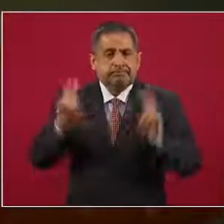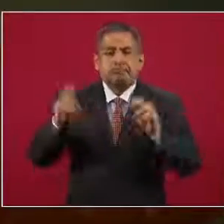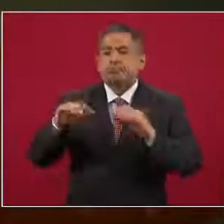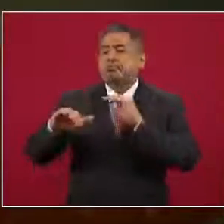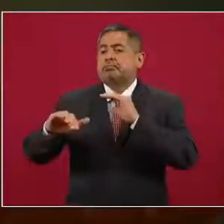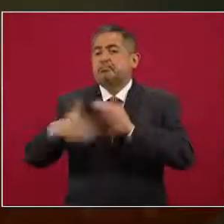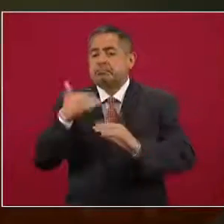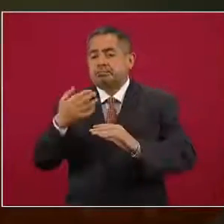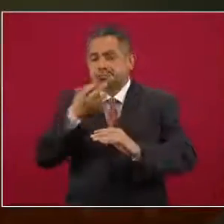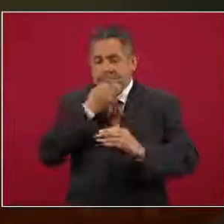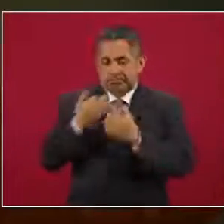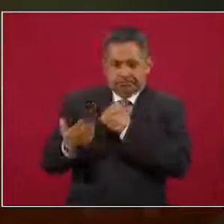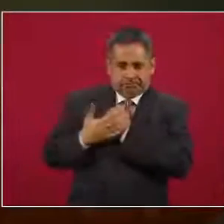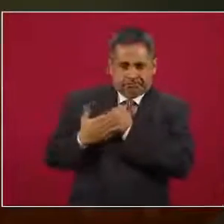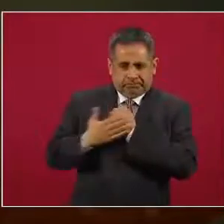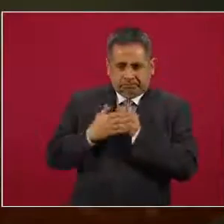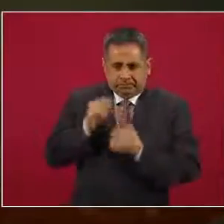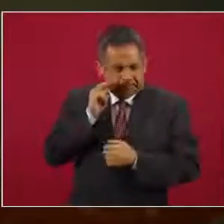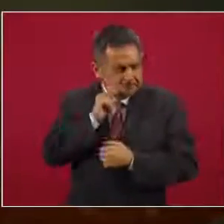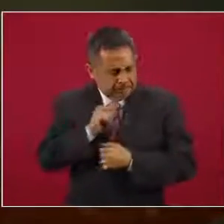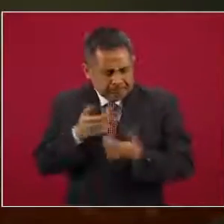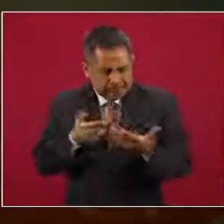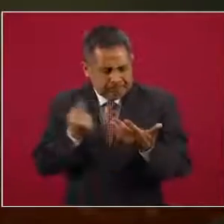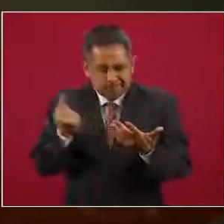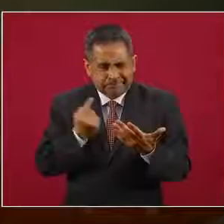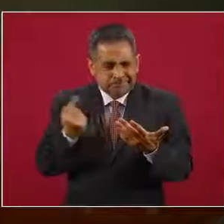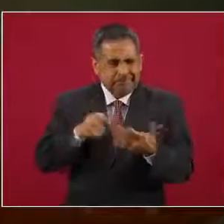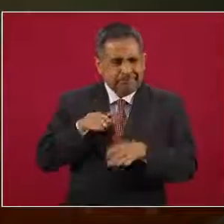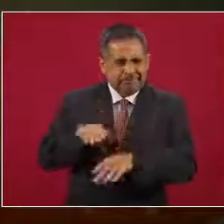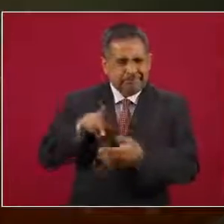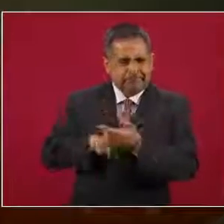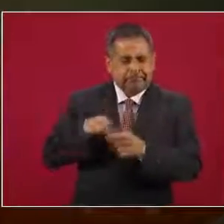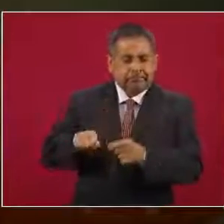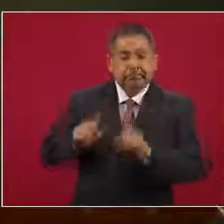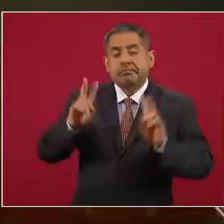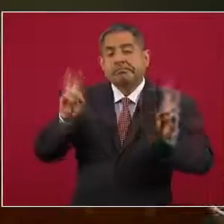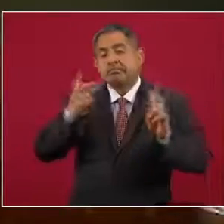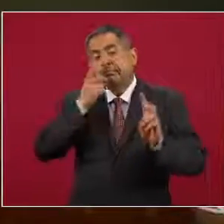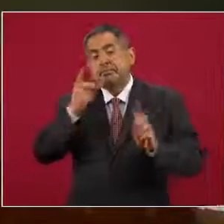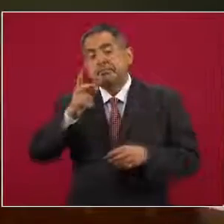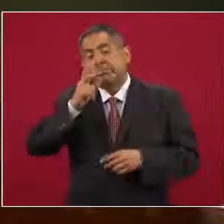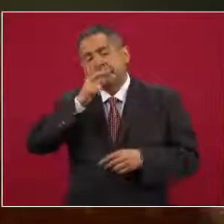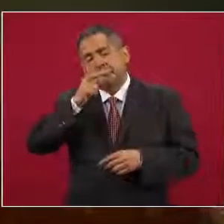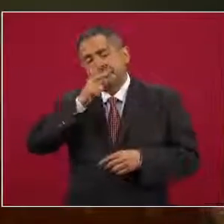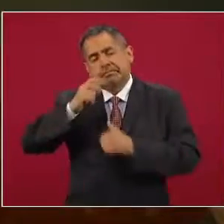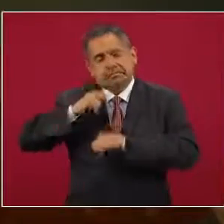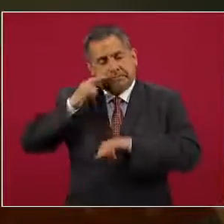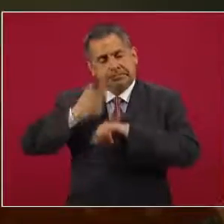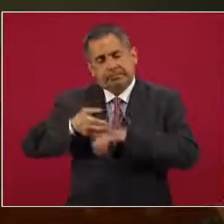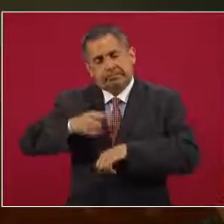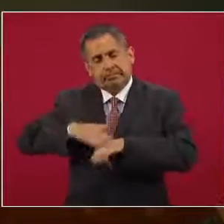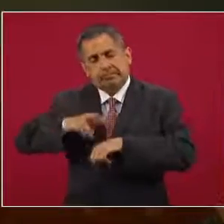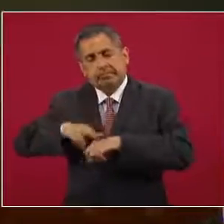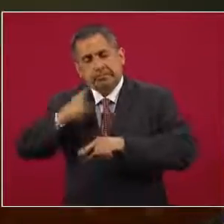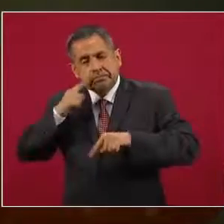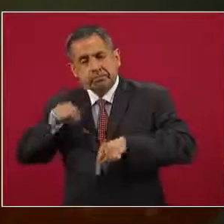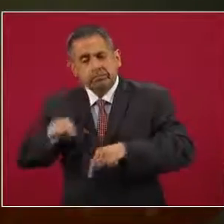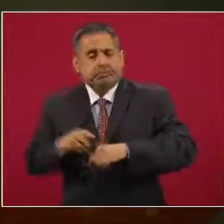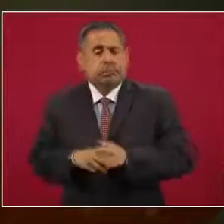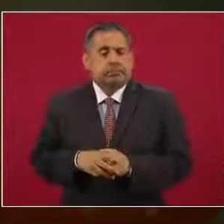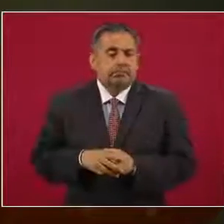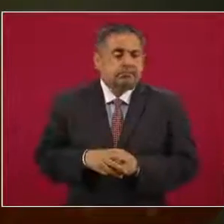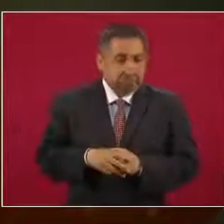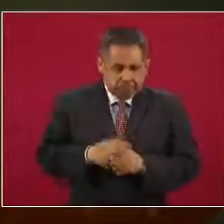anónimamente una serie de información referida por el padre, que era quien tenía la tutoría de la niña.